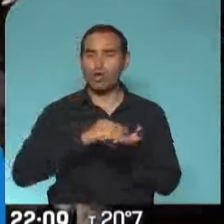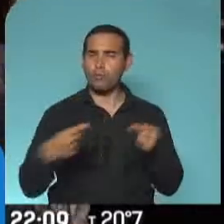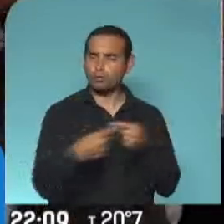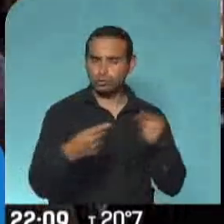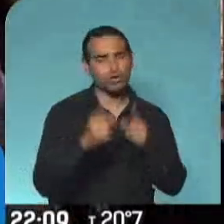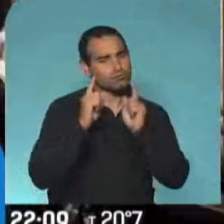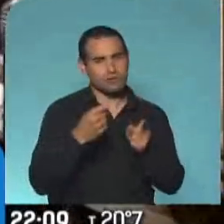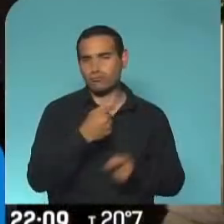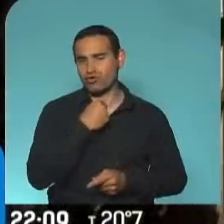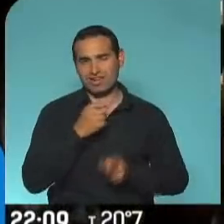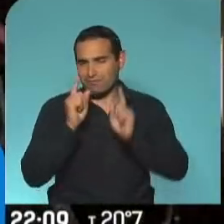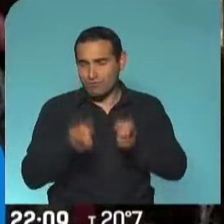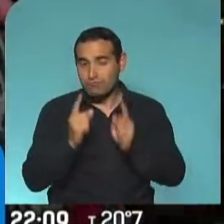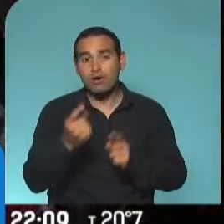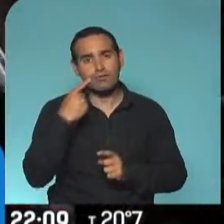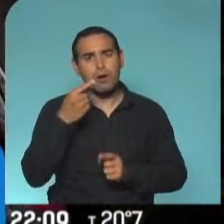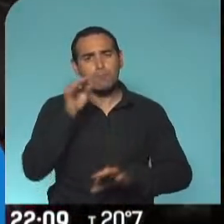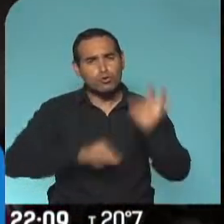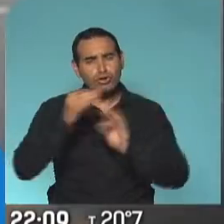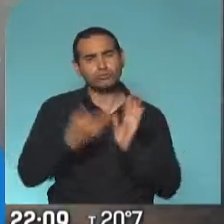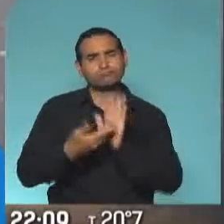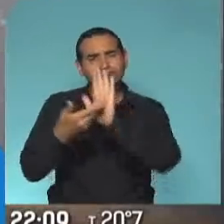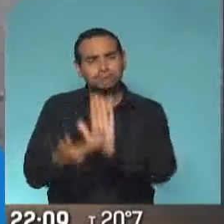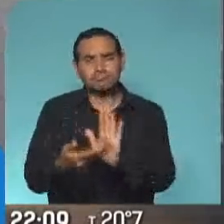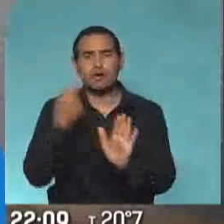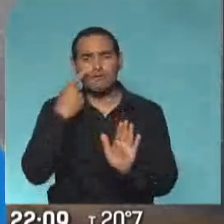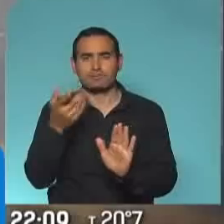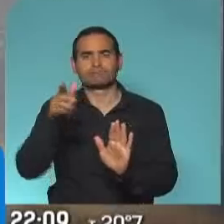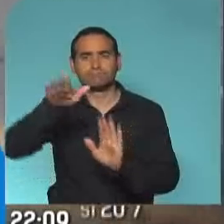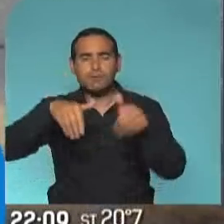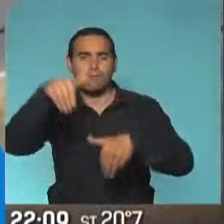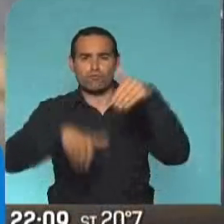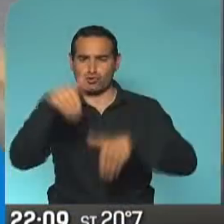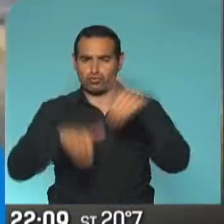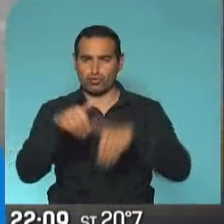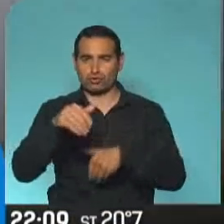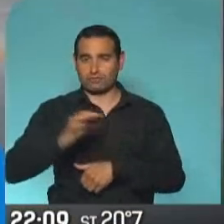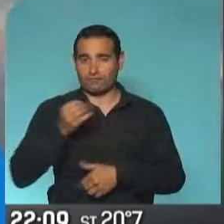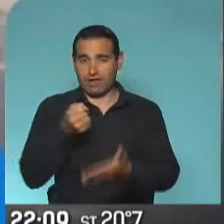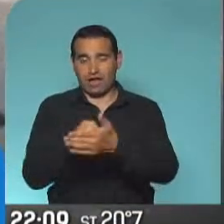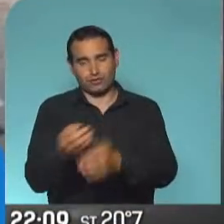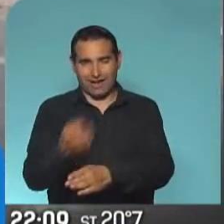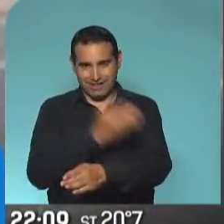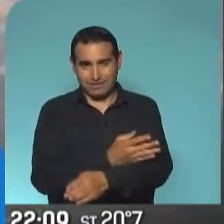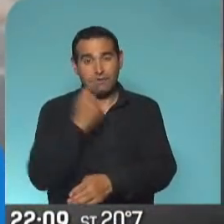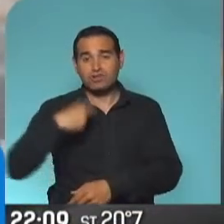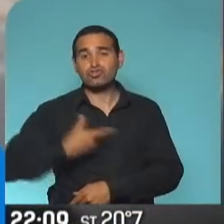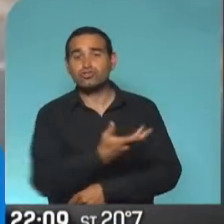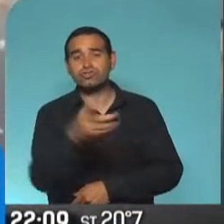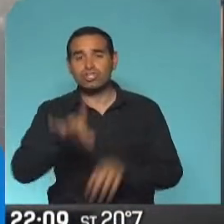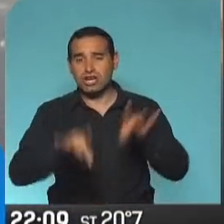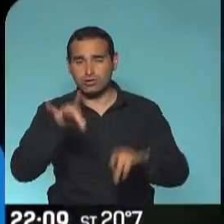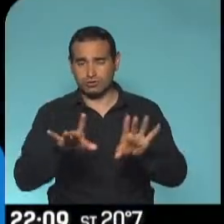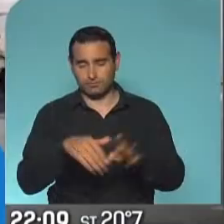van en esa dirección y presentaron un proyecto para convocar a un plebiscito antes de fin de año a fin de que los chilenos se pronuncien al respecto.